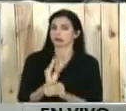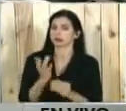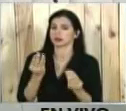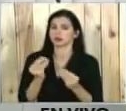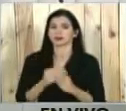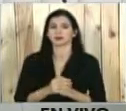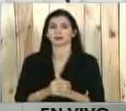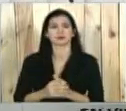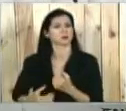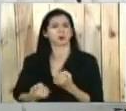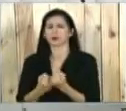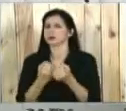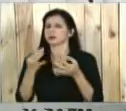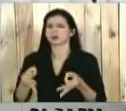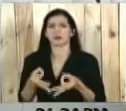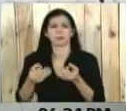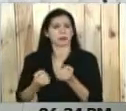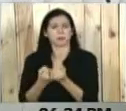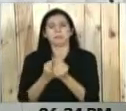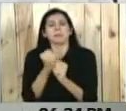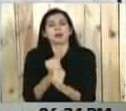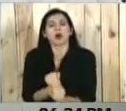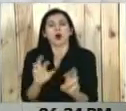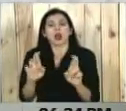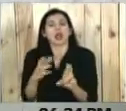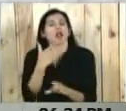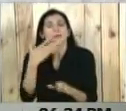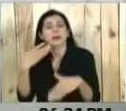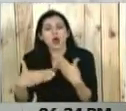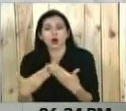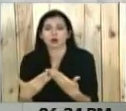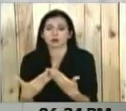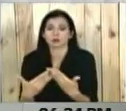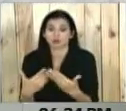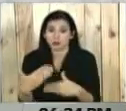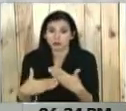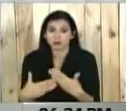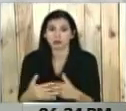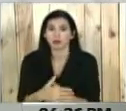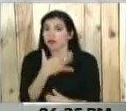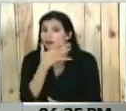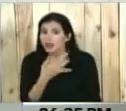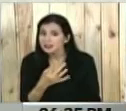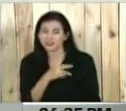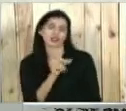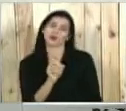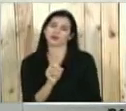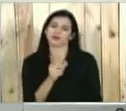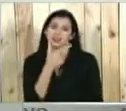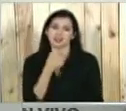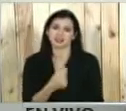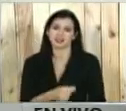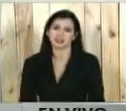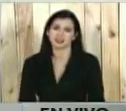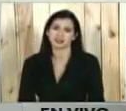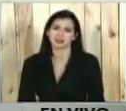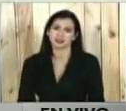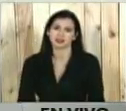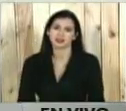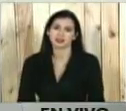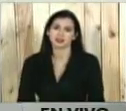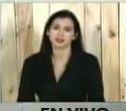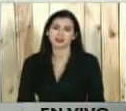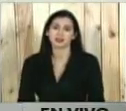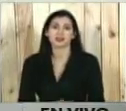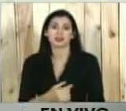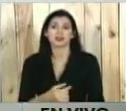y a apostar lo mejor para que esto avance. ¿Qué va a ser fácil? No va a ser fácil. Bueno, no estamos buscando un